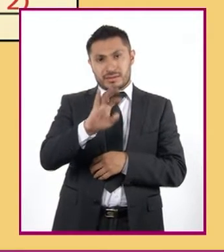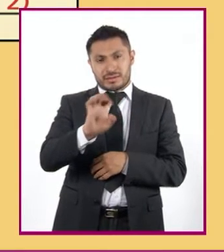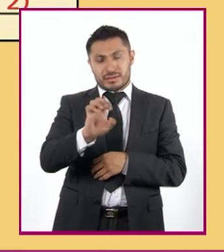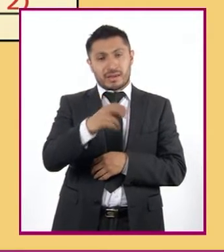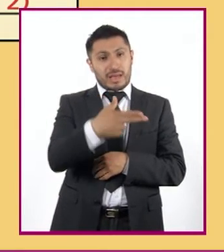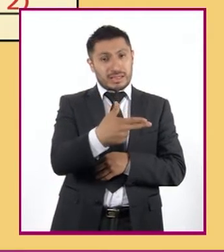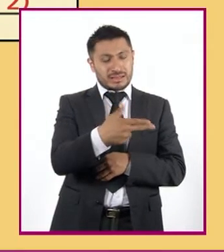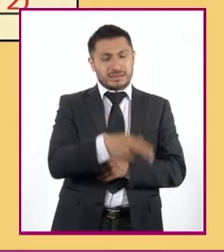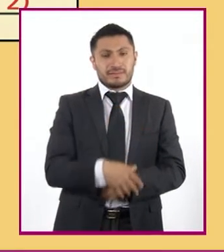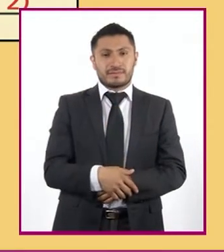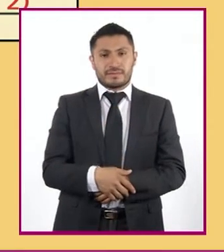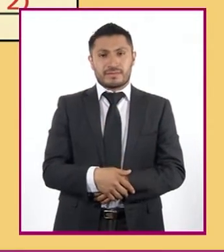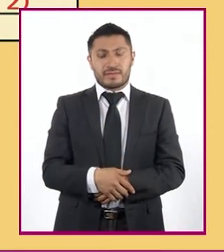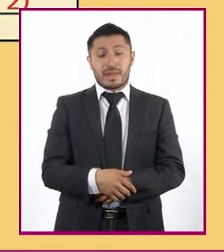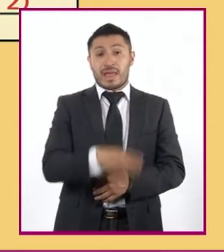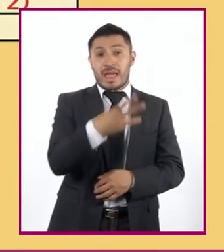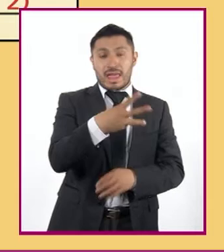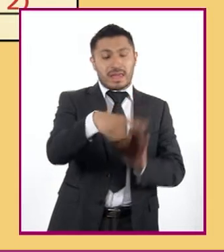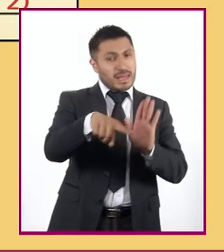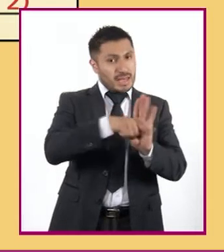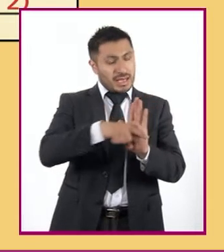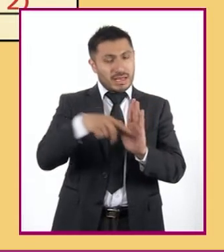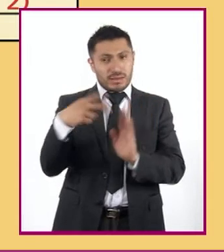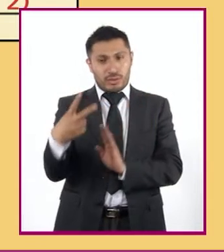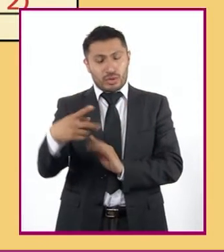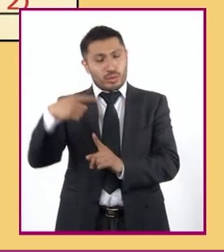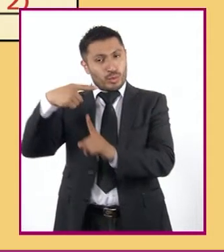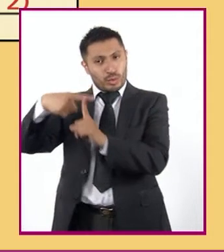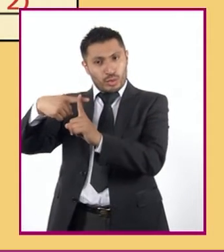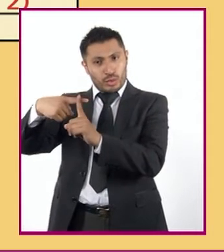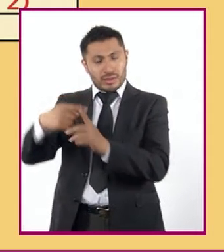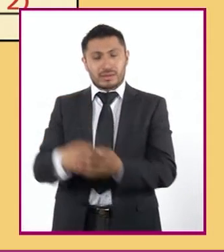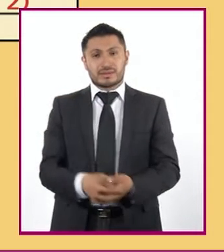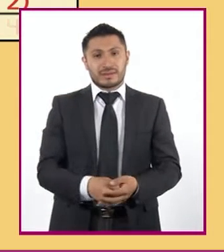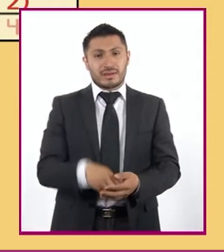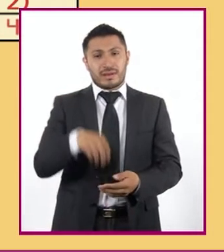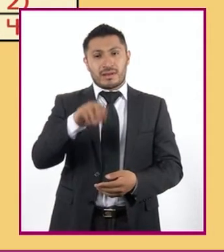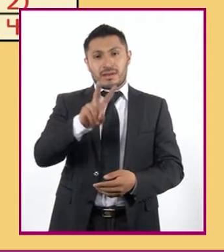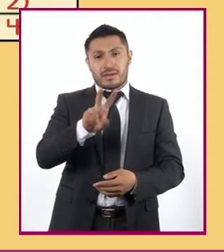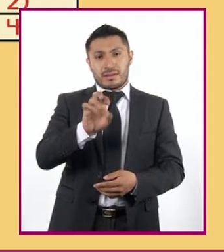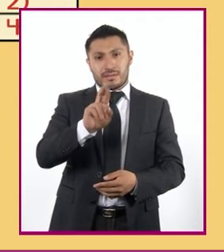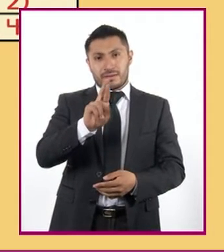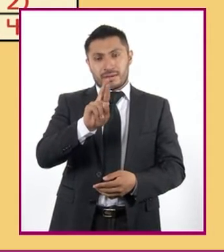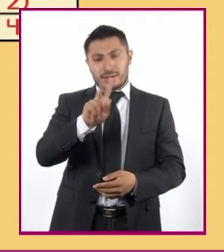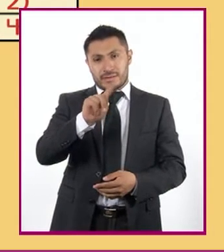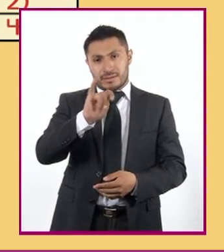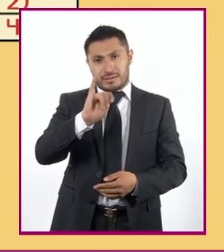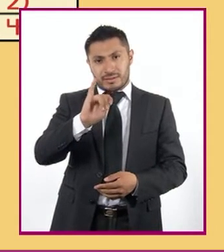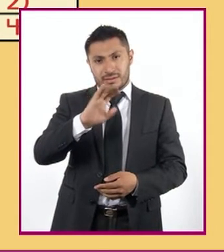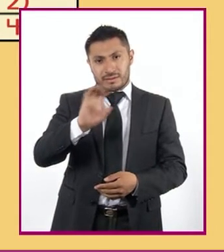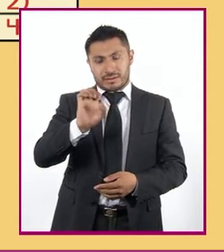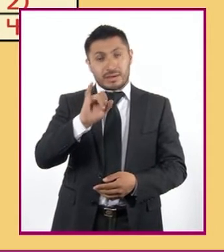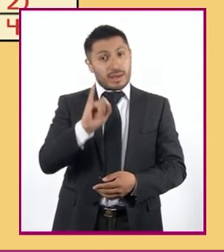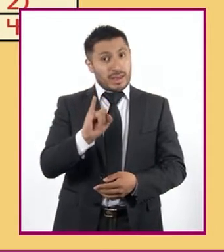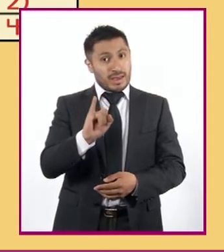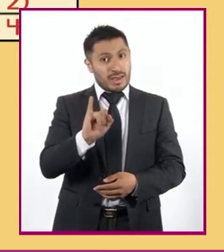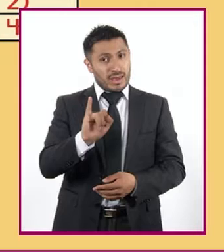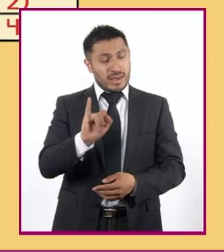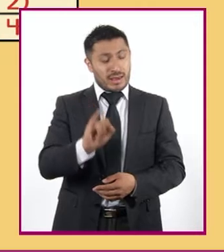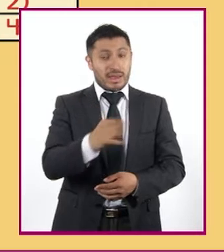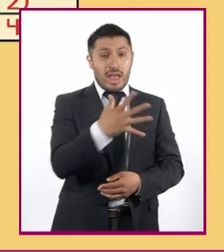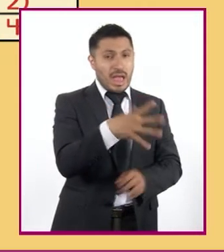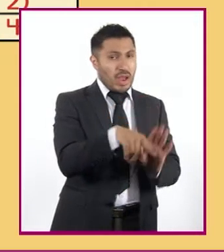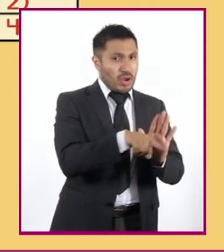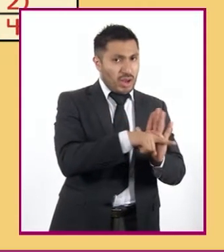las coordenadas son 3 negativo y 2 positivo. Y para el vértice I, las coordenadas son